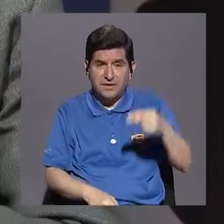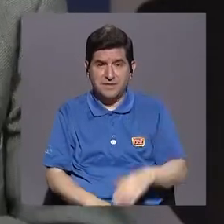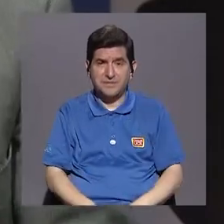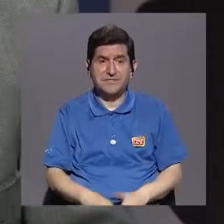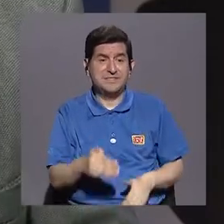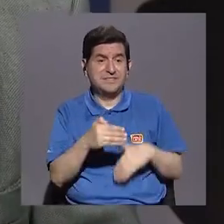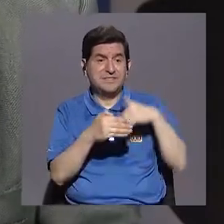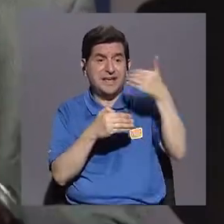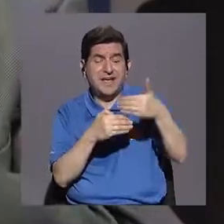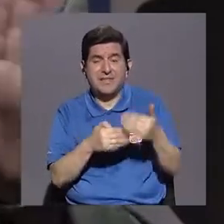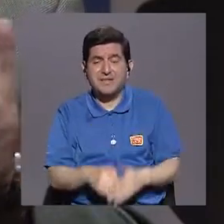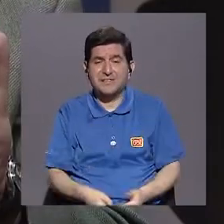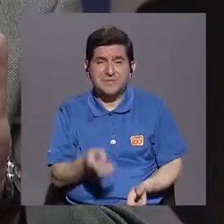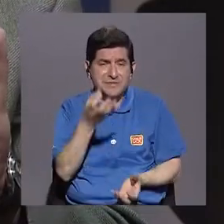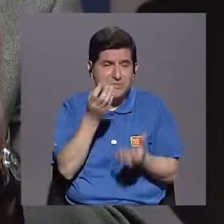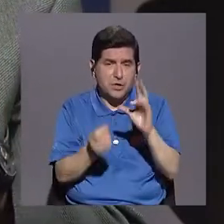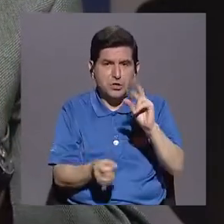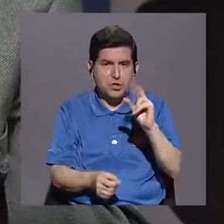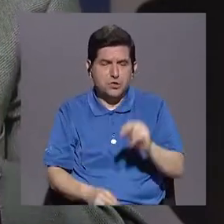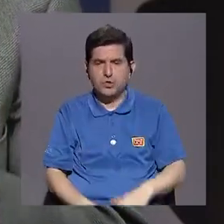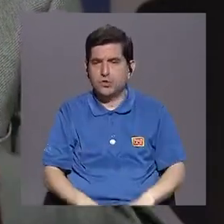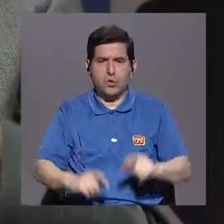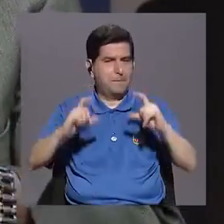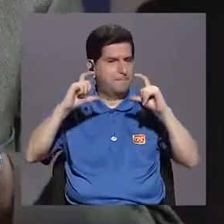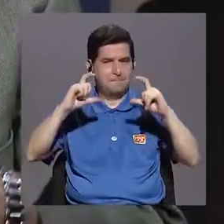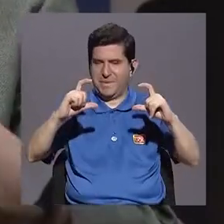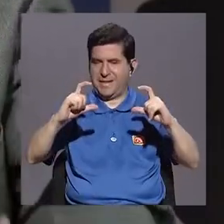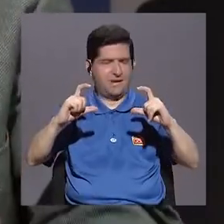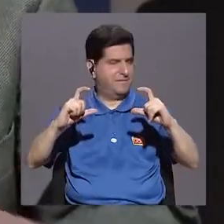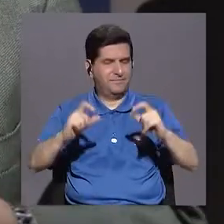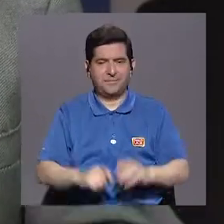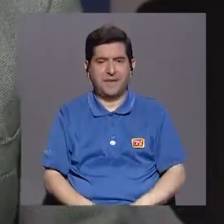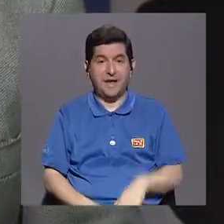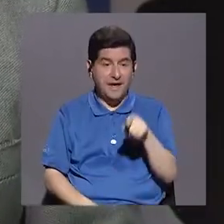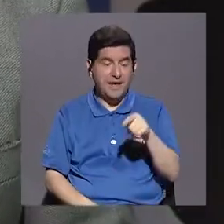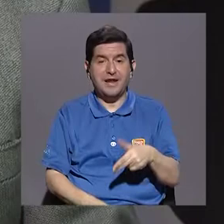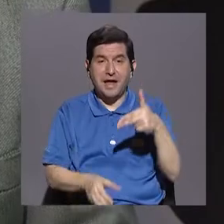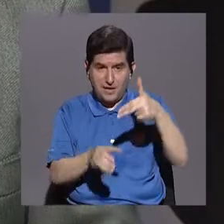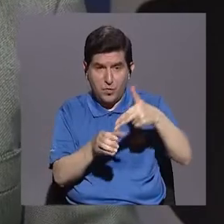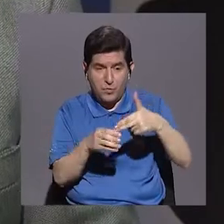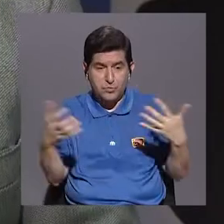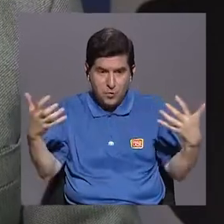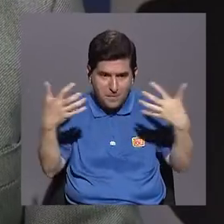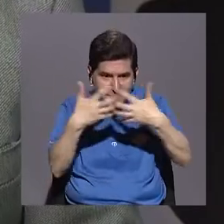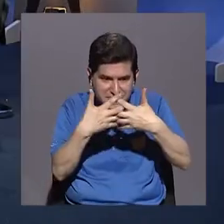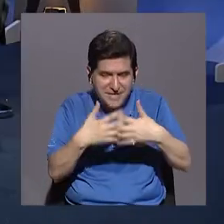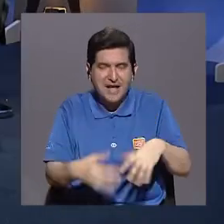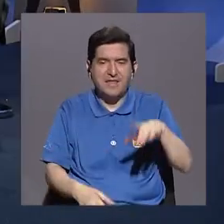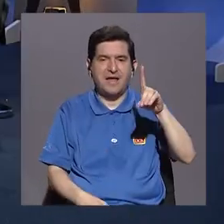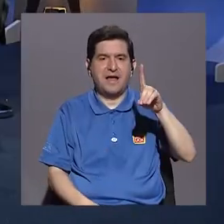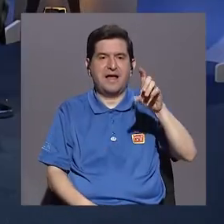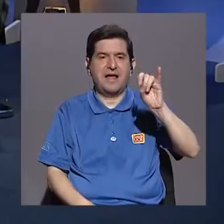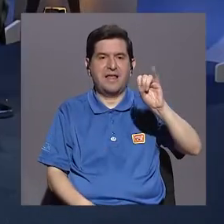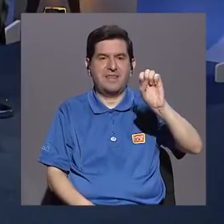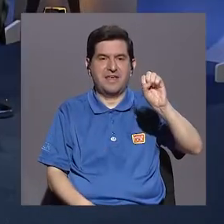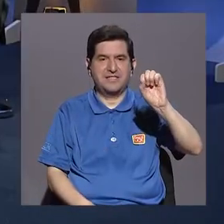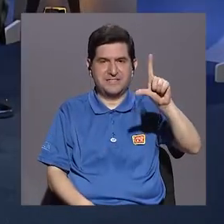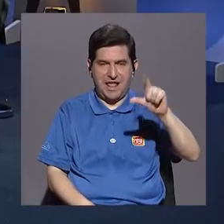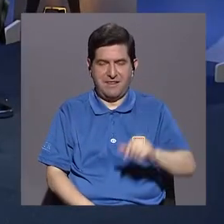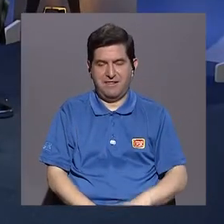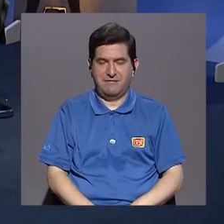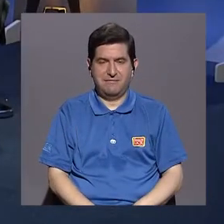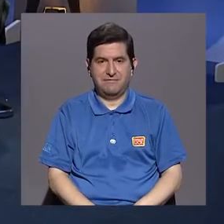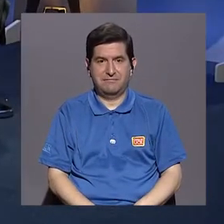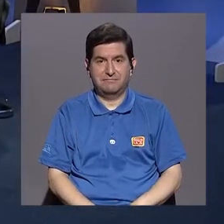después se quemaba no una pila de combustible sino combustión junto con diésel que